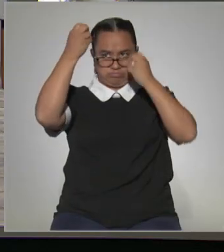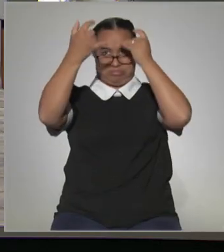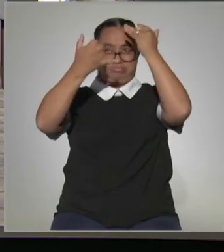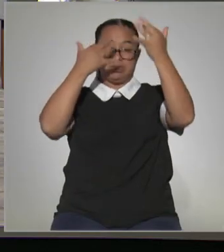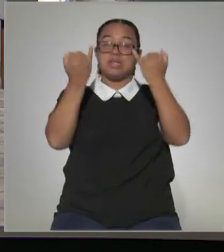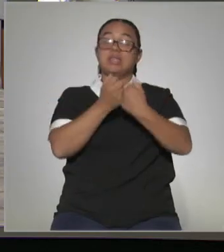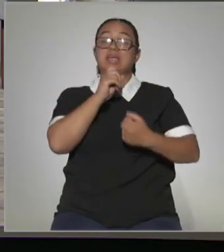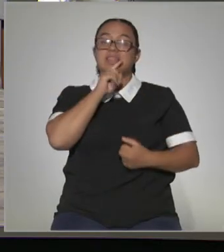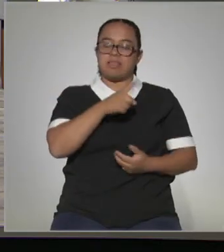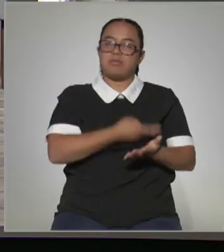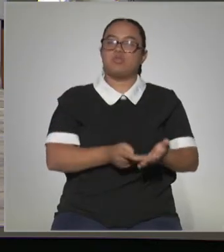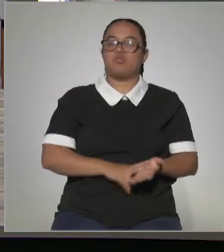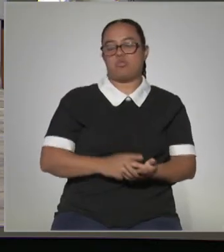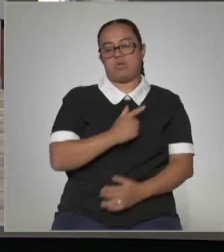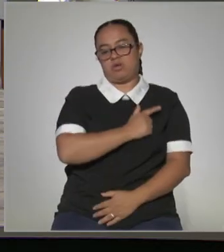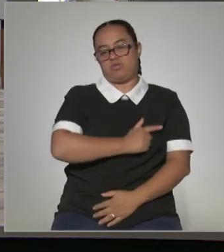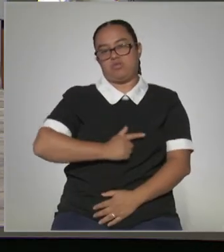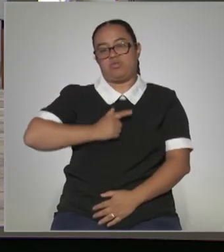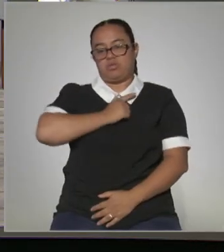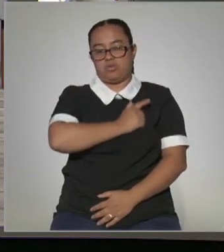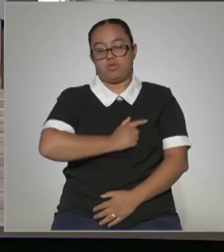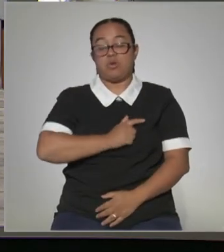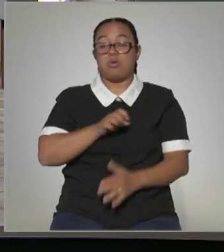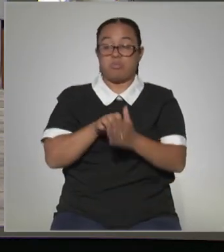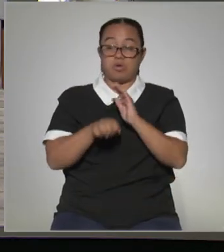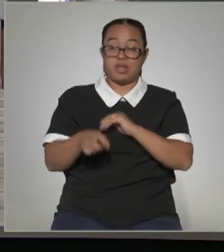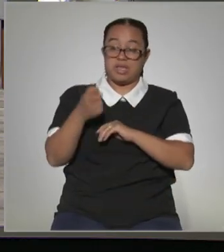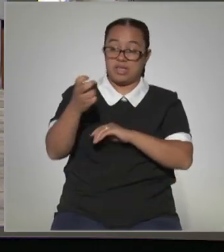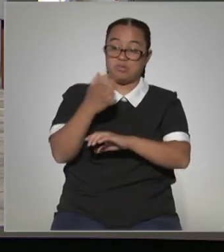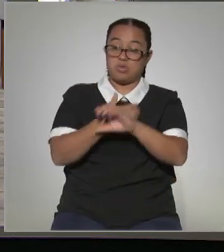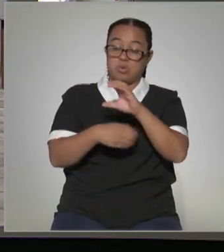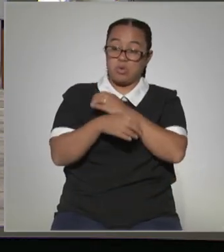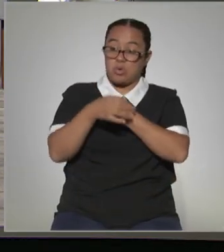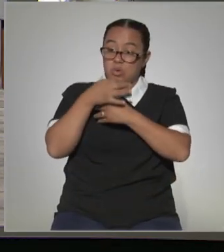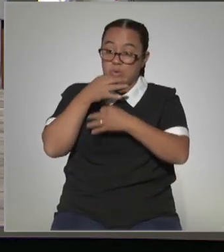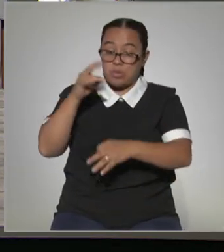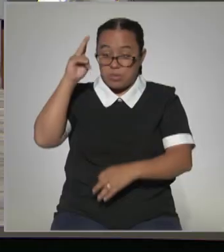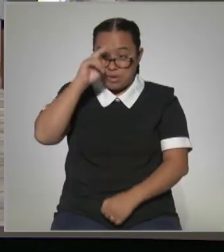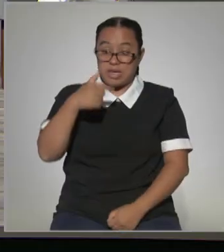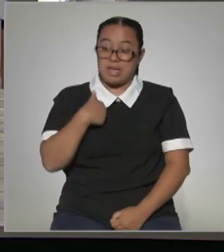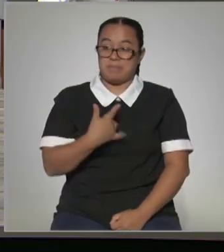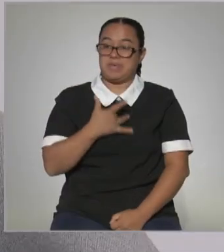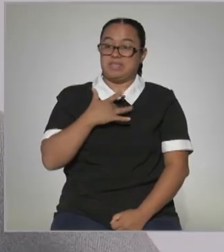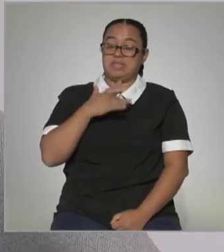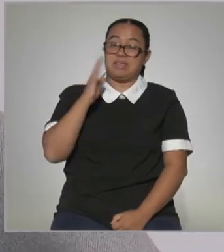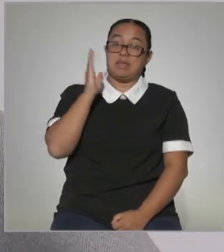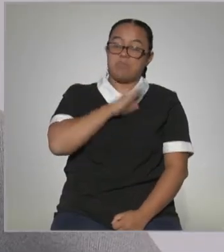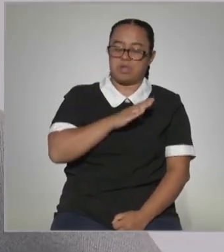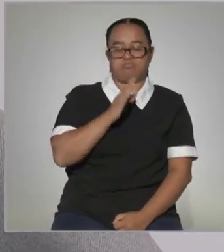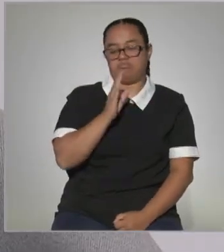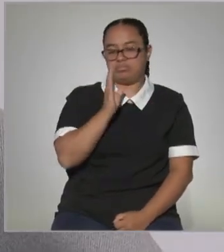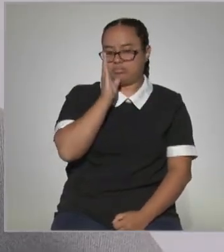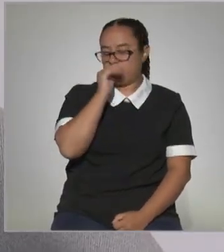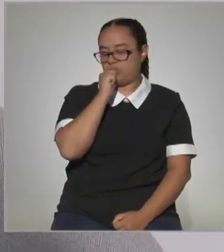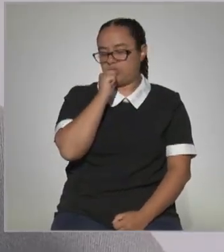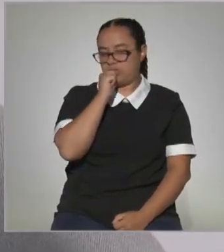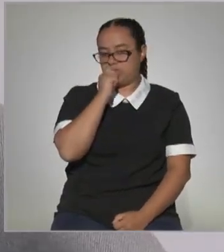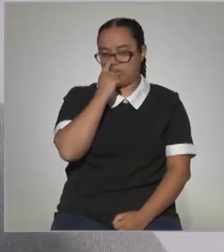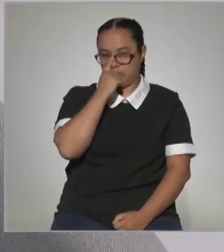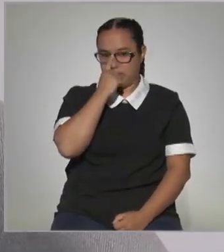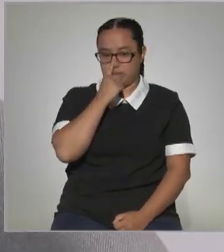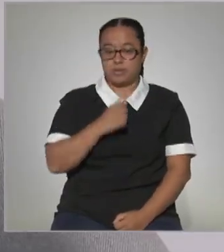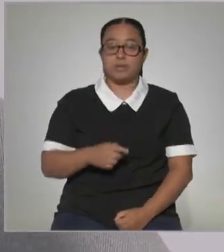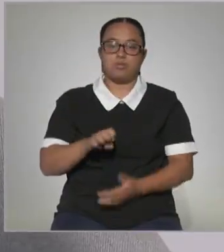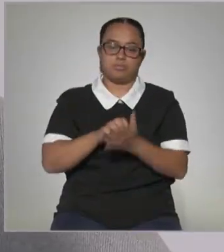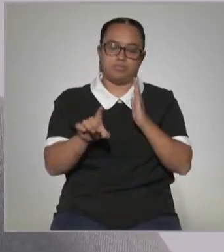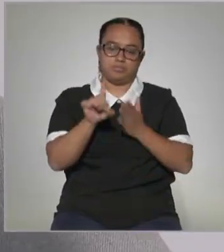¿no? Es difícil volverse algo adicto que nos causa malestar. No es imposible porque finalmente